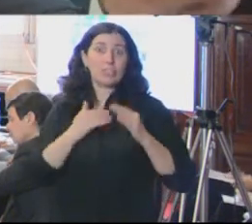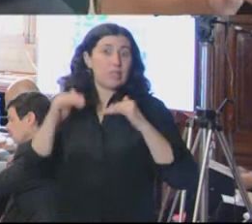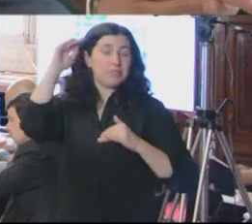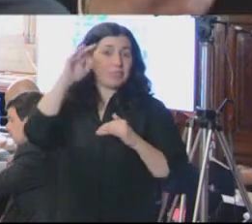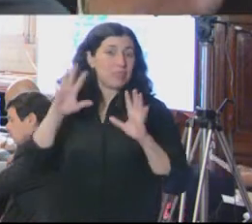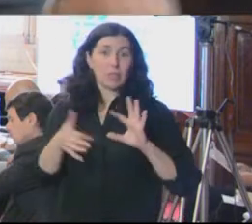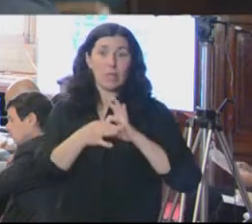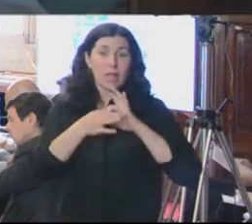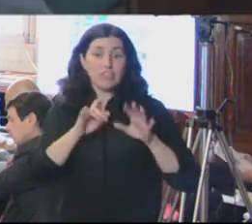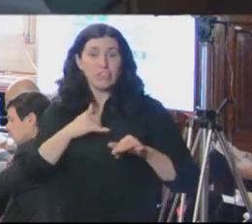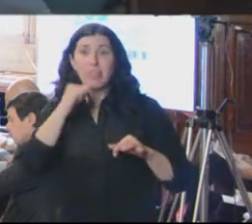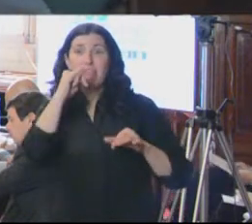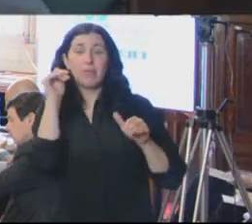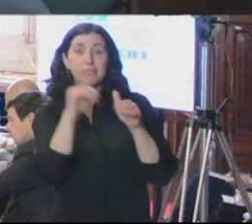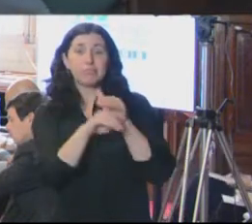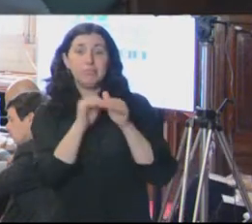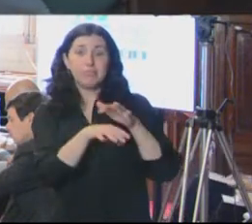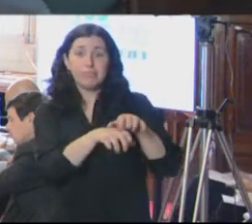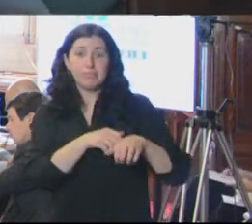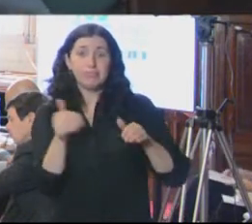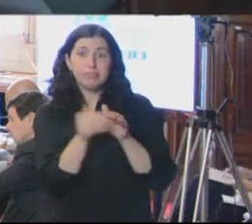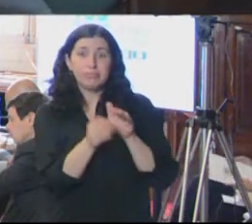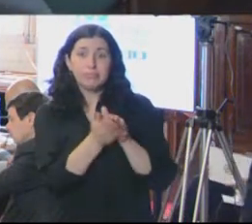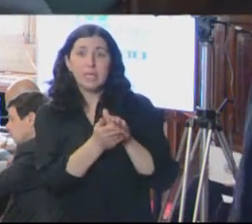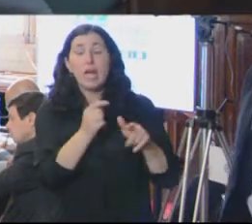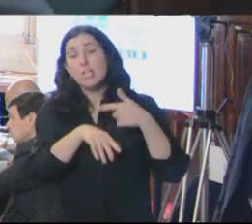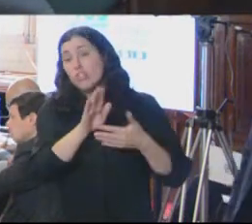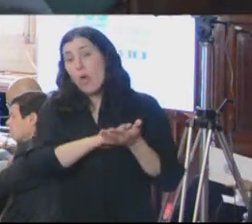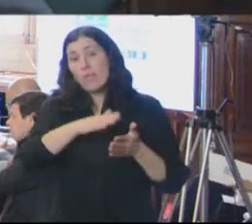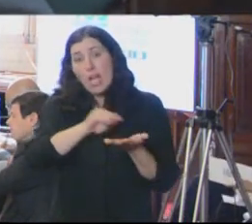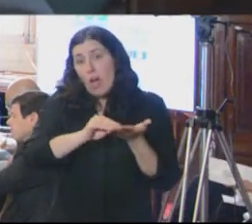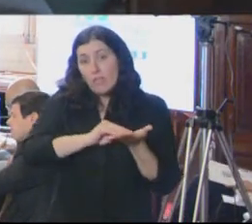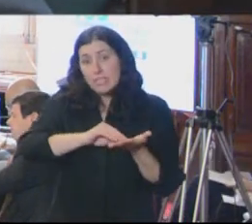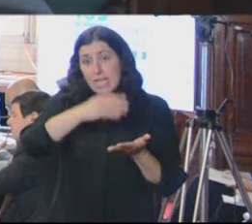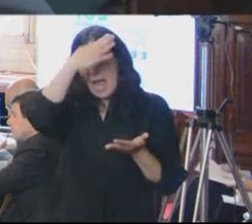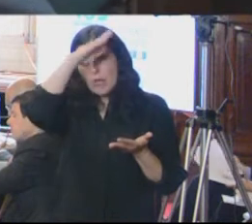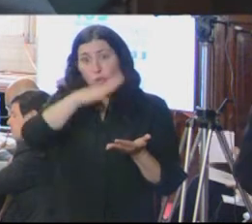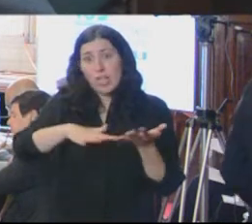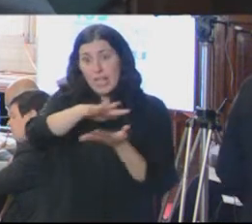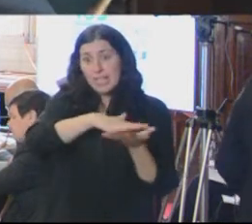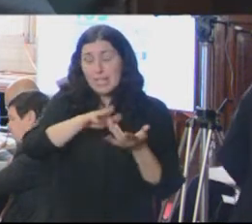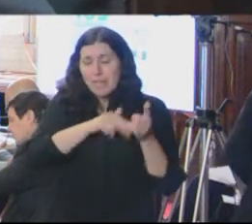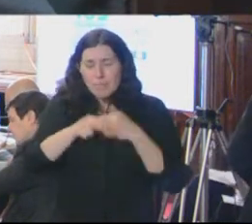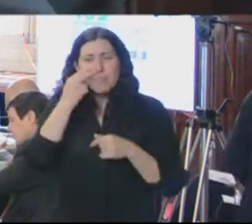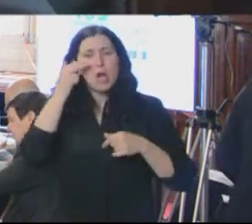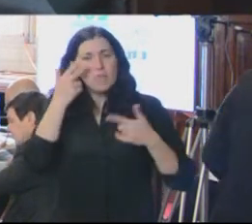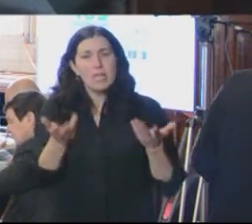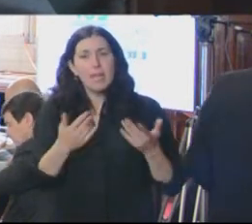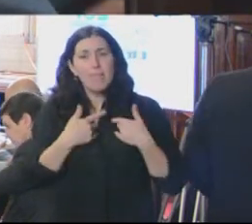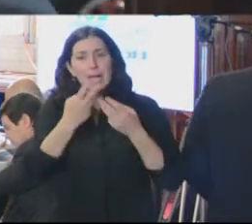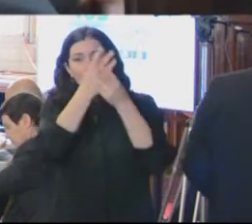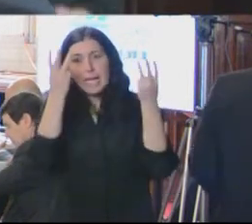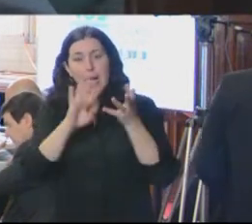terminan archivadas en las oficinas de las autoridades regionales. Y de ahí se basa el problema que tienen, digamos, en términos generales,